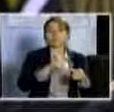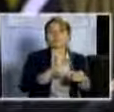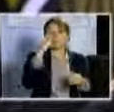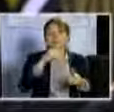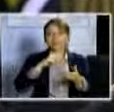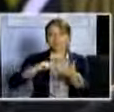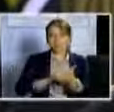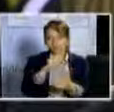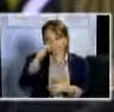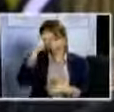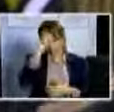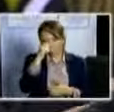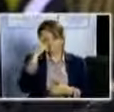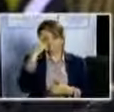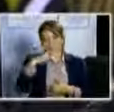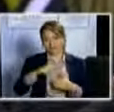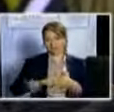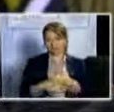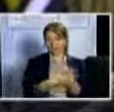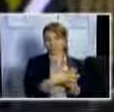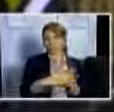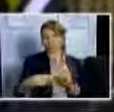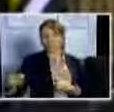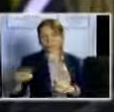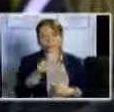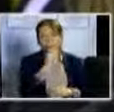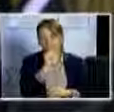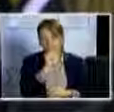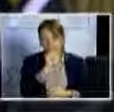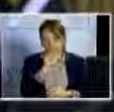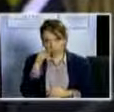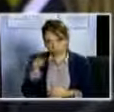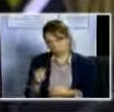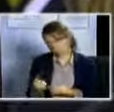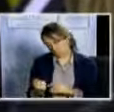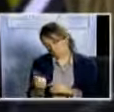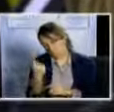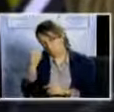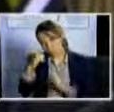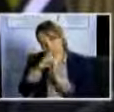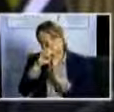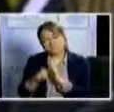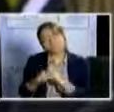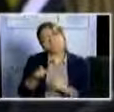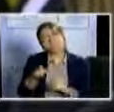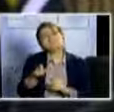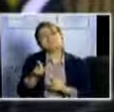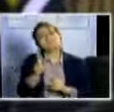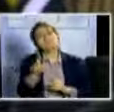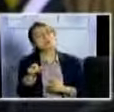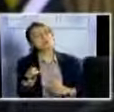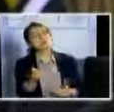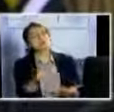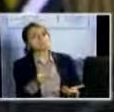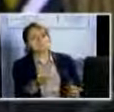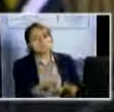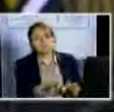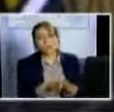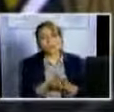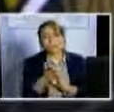se les pide que se deshagan de sus ojivas, cuando los 5 permanentes tenían un compromiso al 2012 bajar